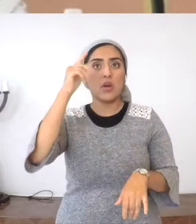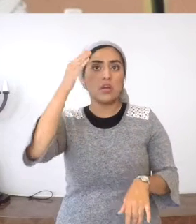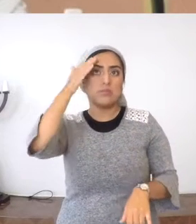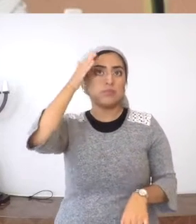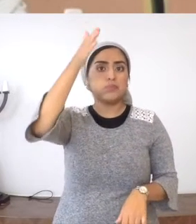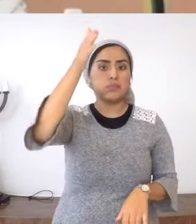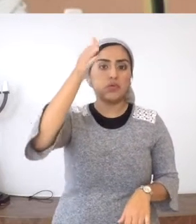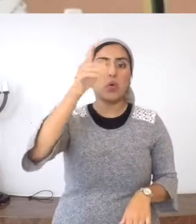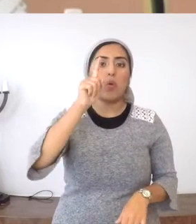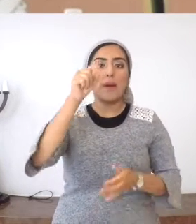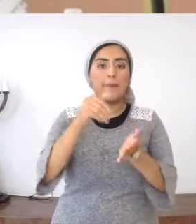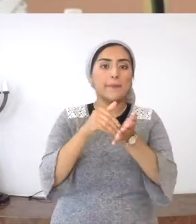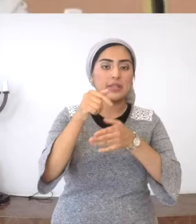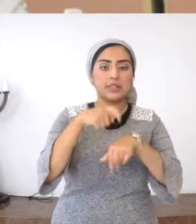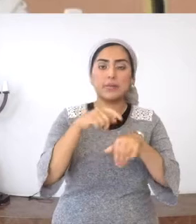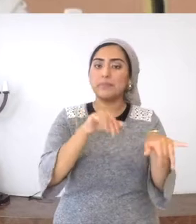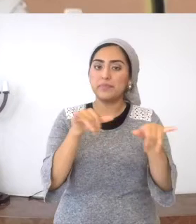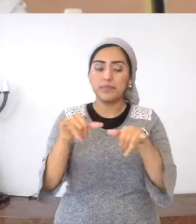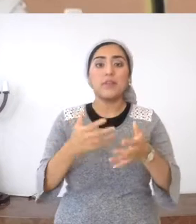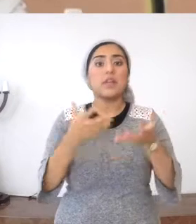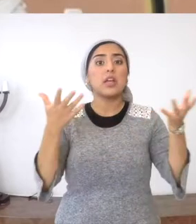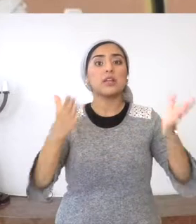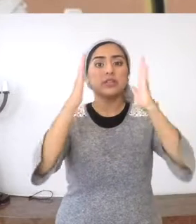Ese Para el tiempo Para